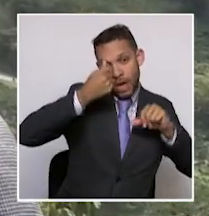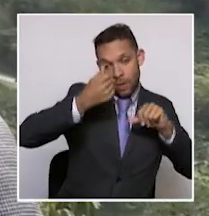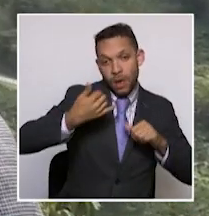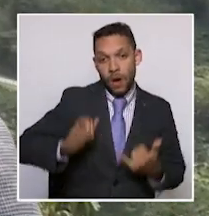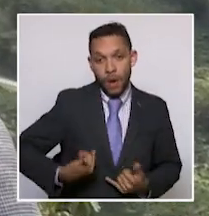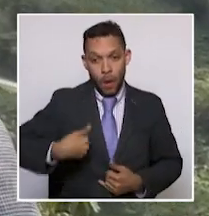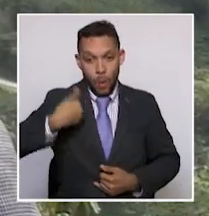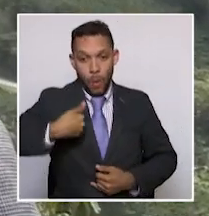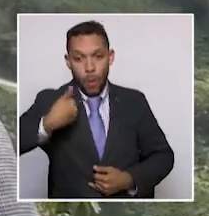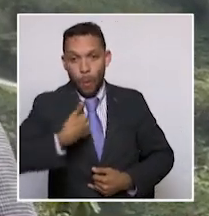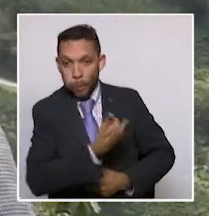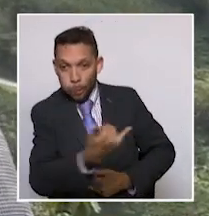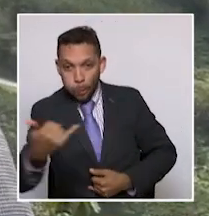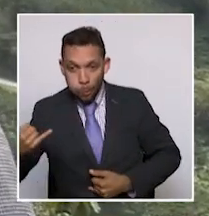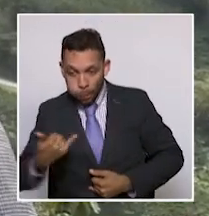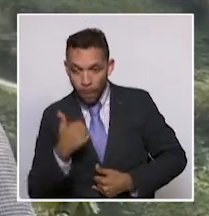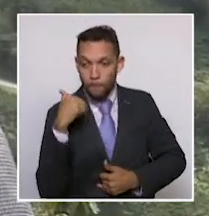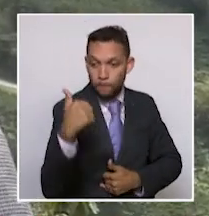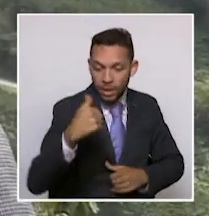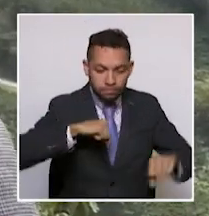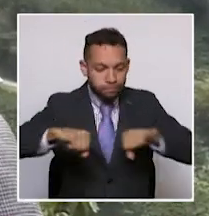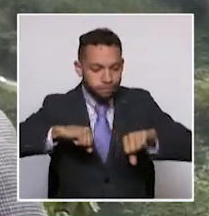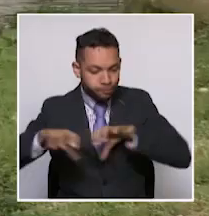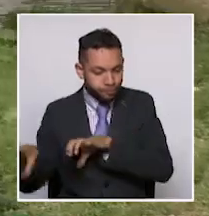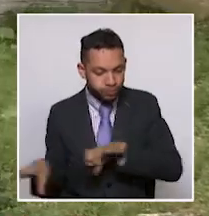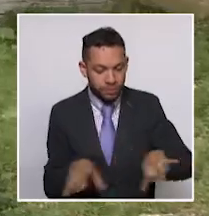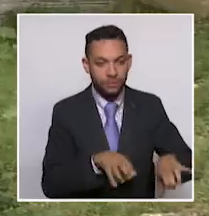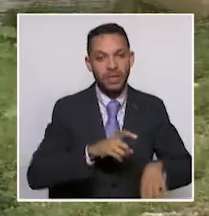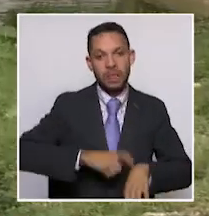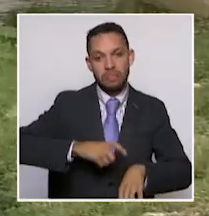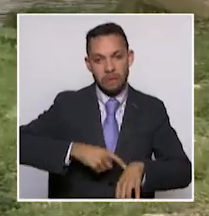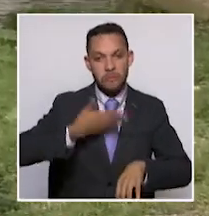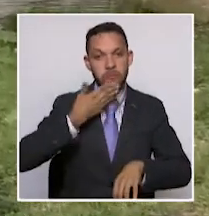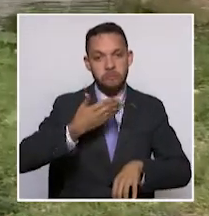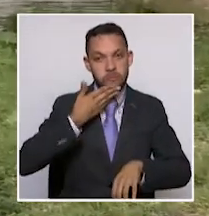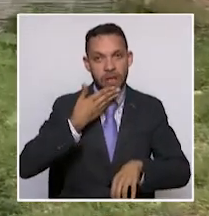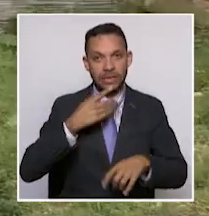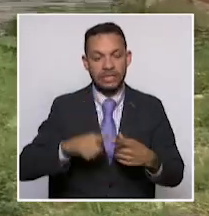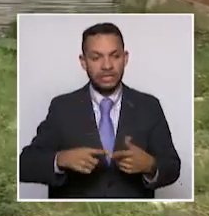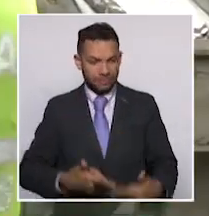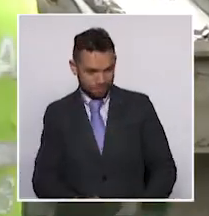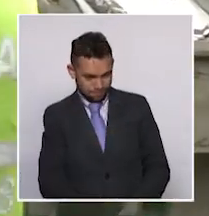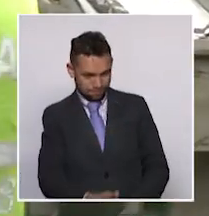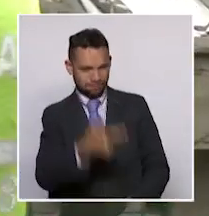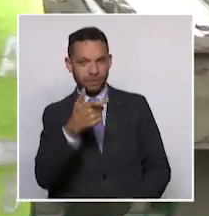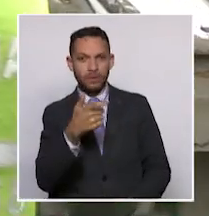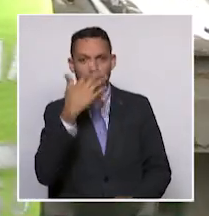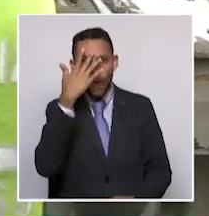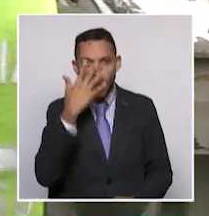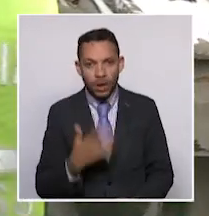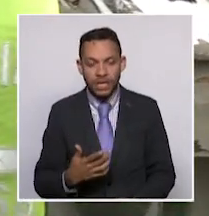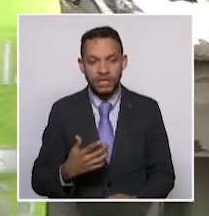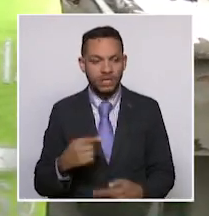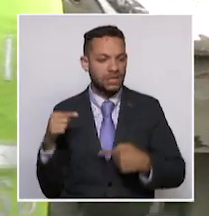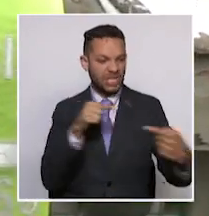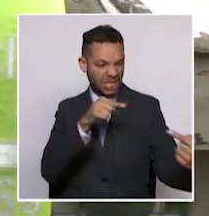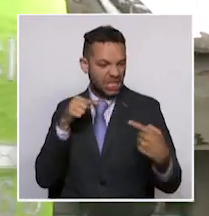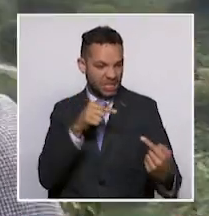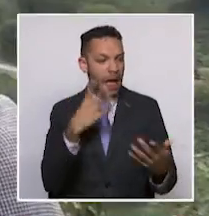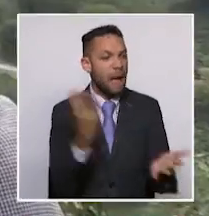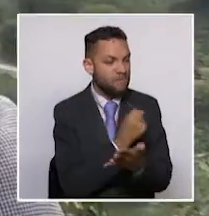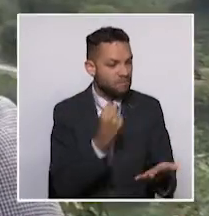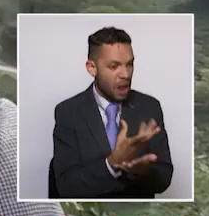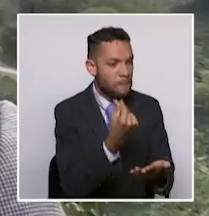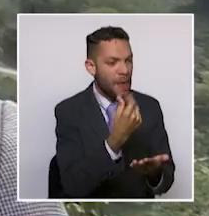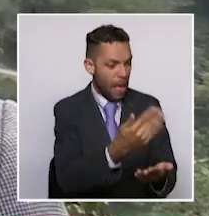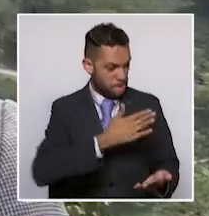jóvenes utilicen adecuadamente el tiempo libre. Al parecer, este hecho de homicidio podría estar relacionado con una disputa por una herencia.